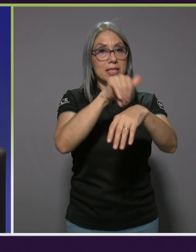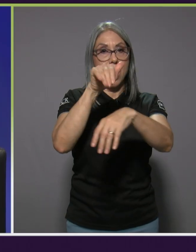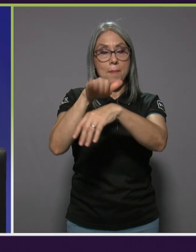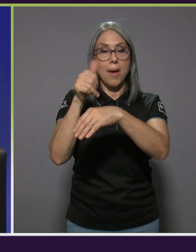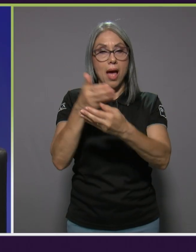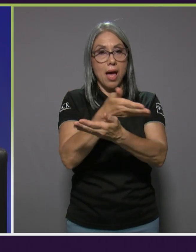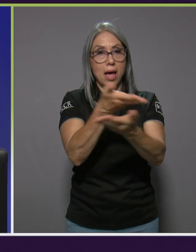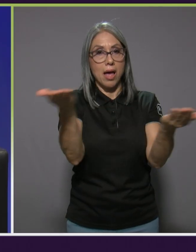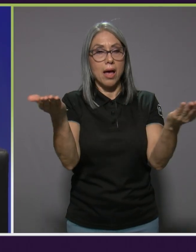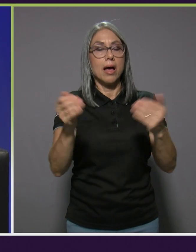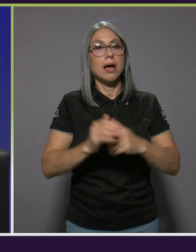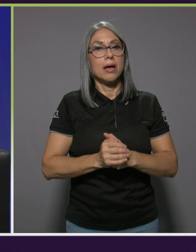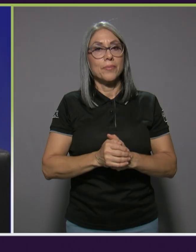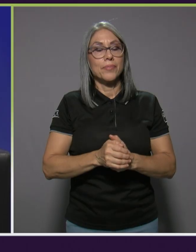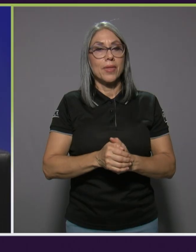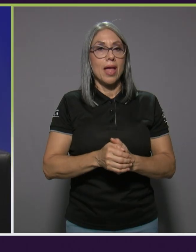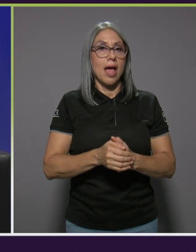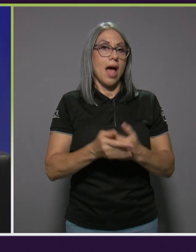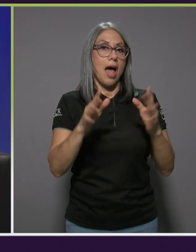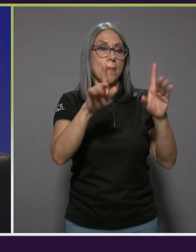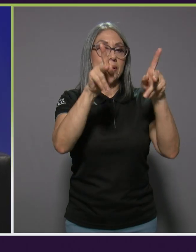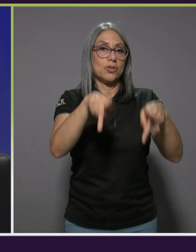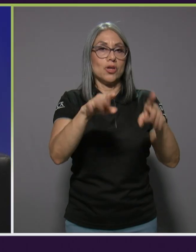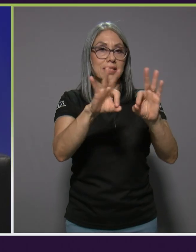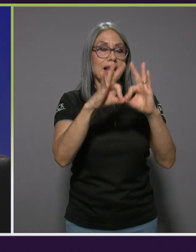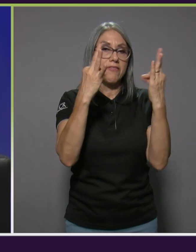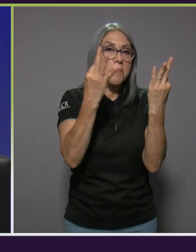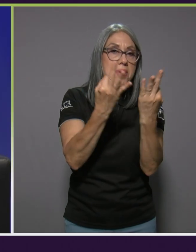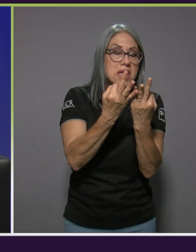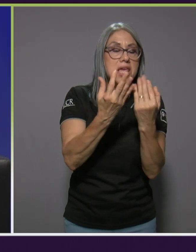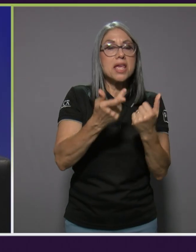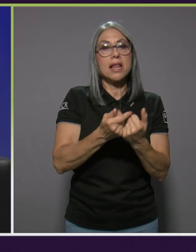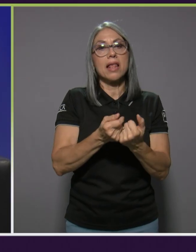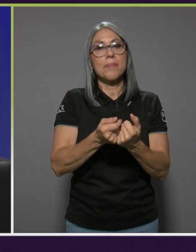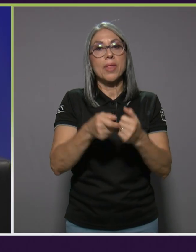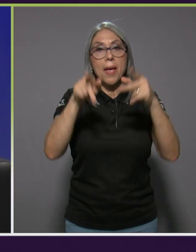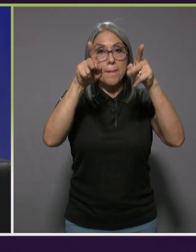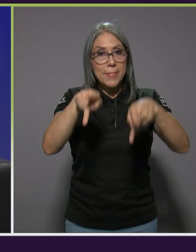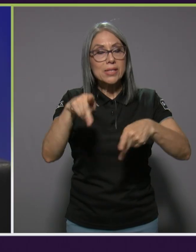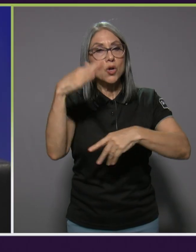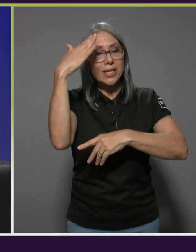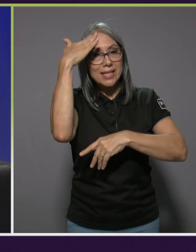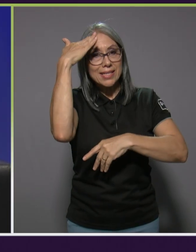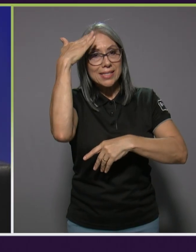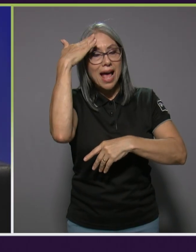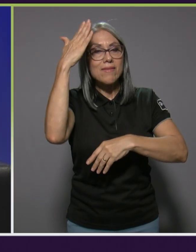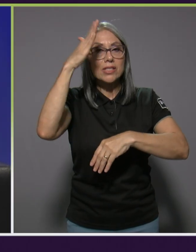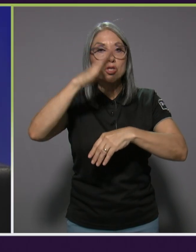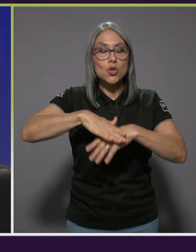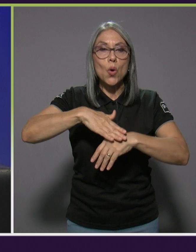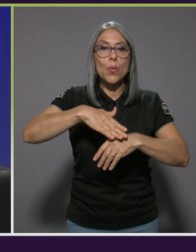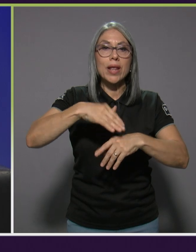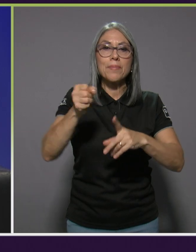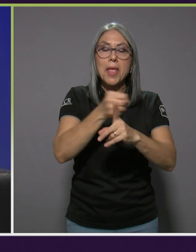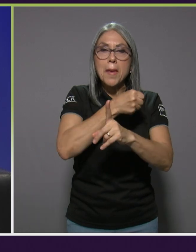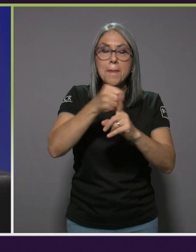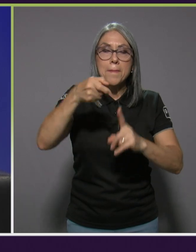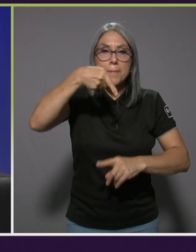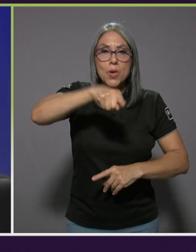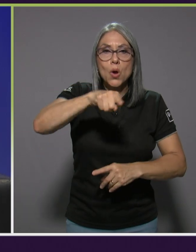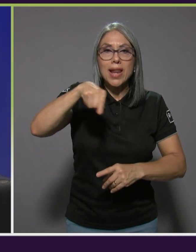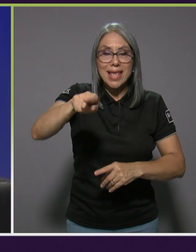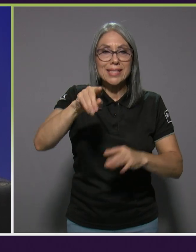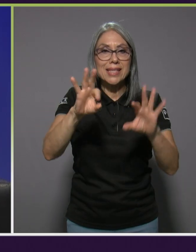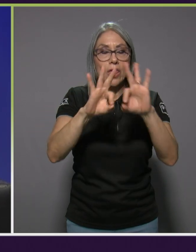es tanto a familiares, personas que saben de violencia